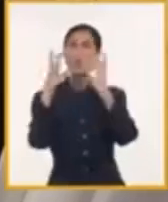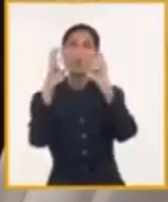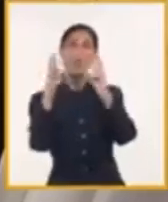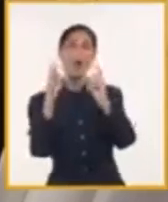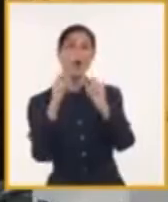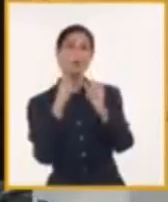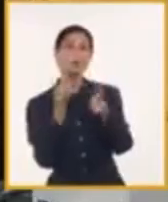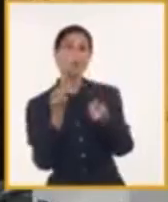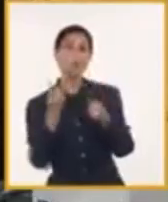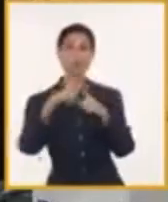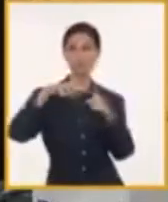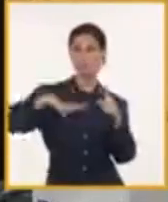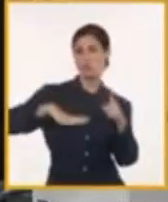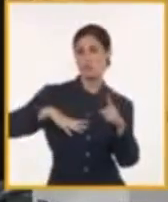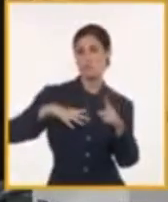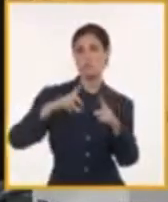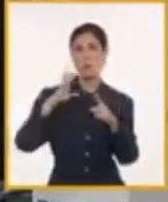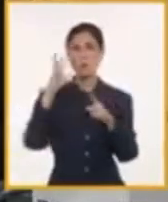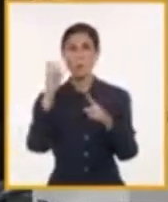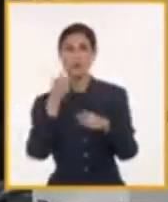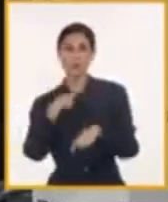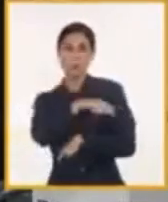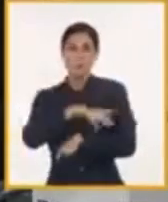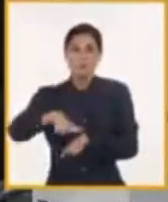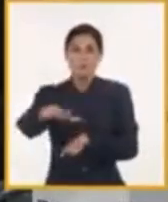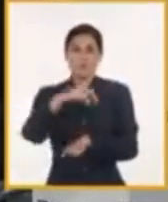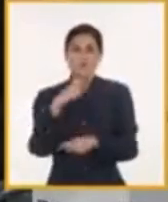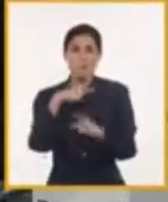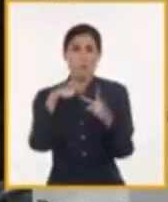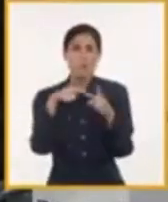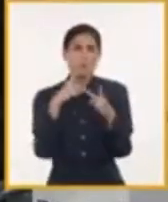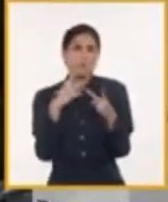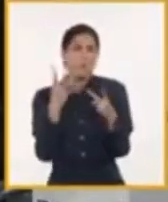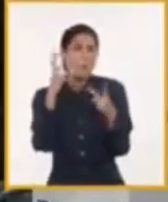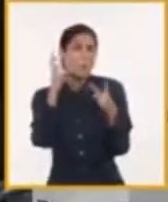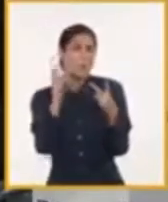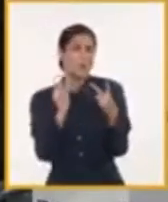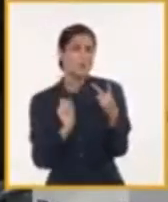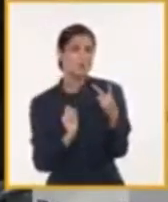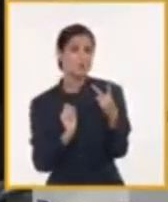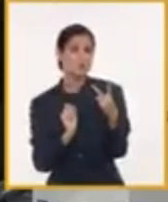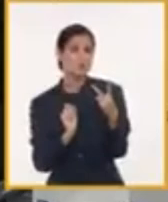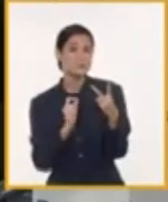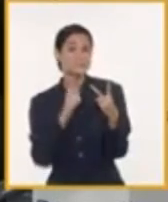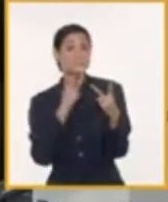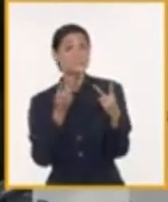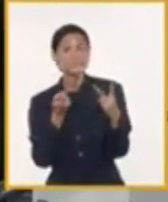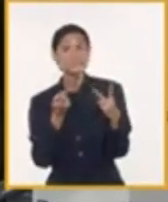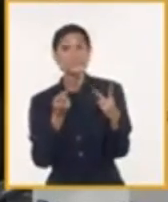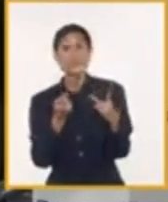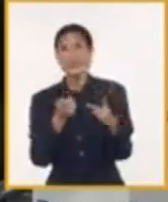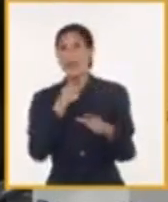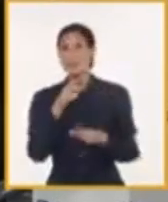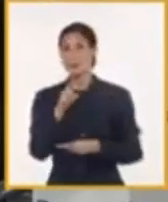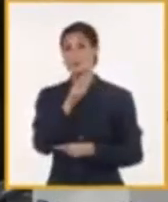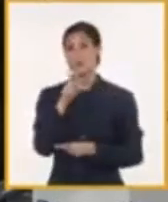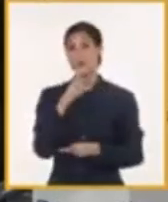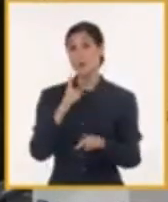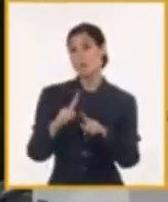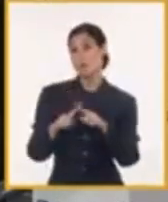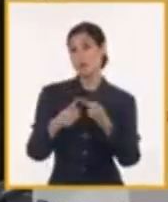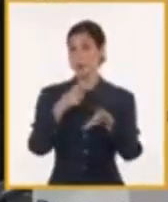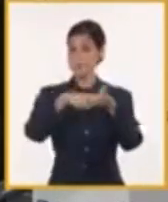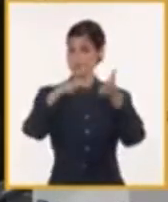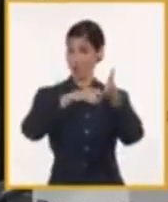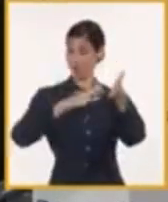a la población? Es una pregunta muy importante, porque siempre se pregunta por qué exportamos y por qué no se destina. En el plan anual de nuestro